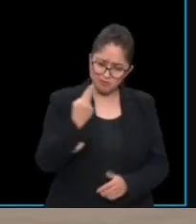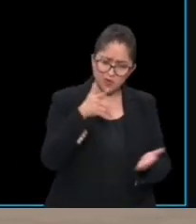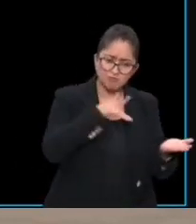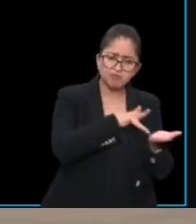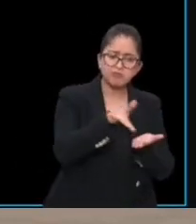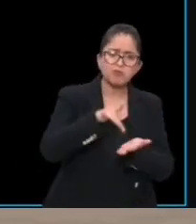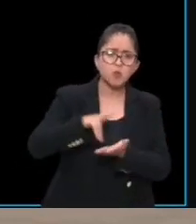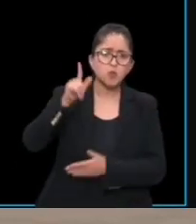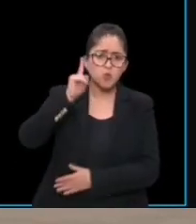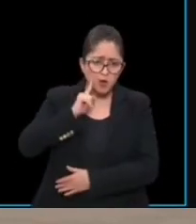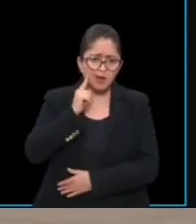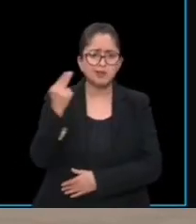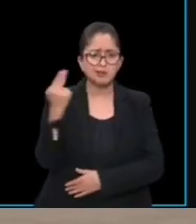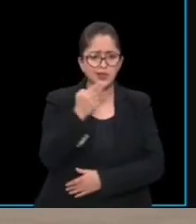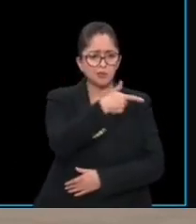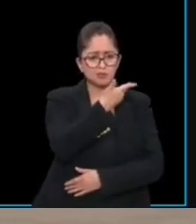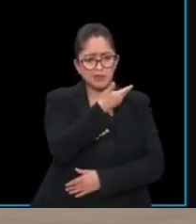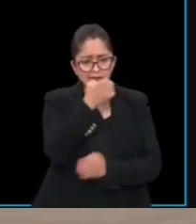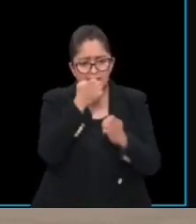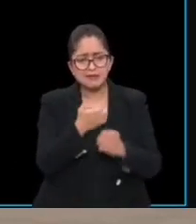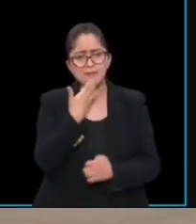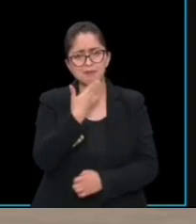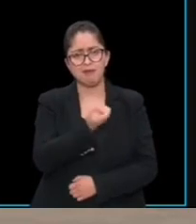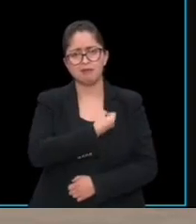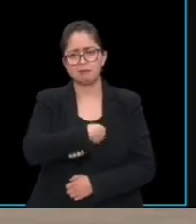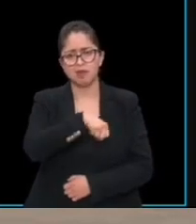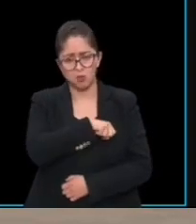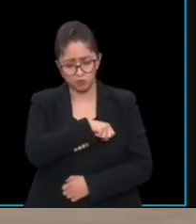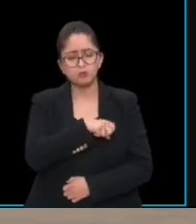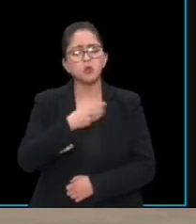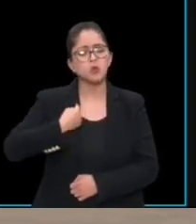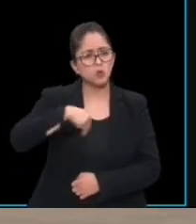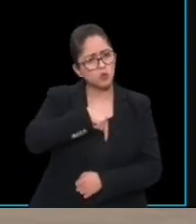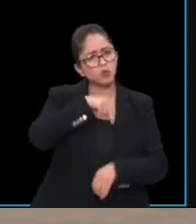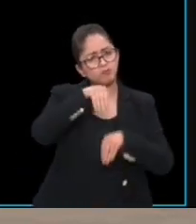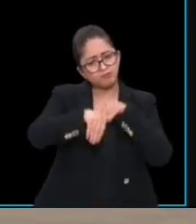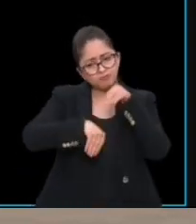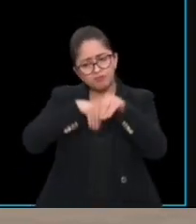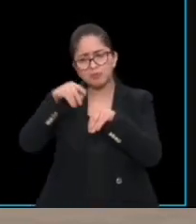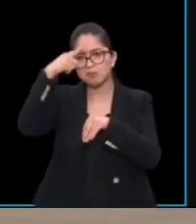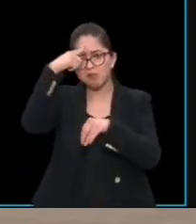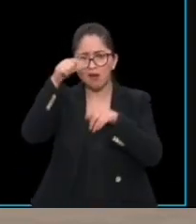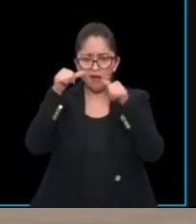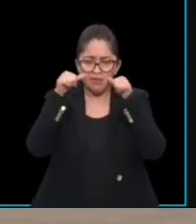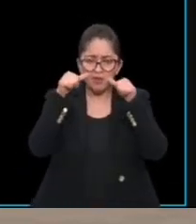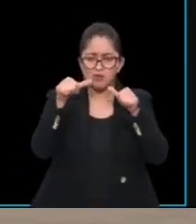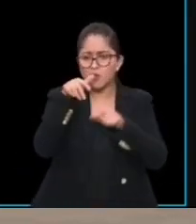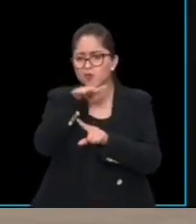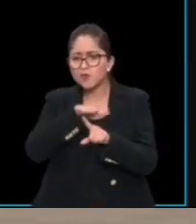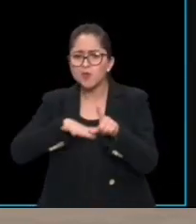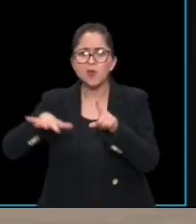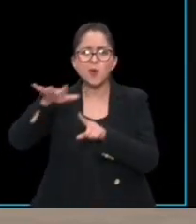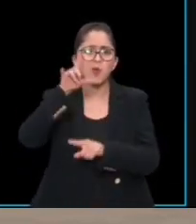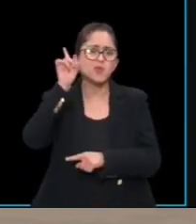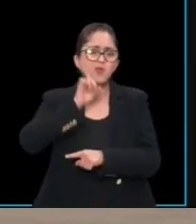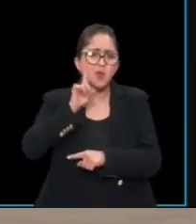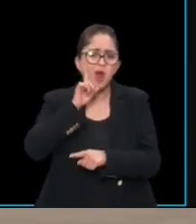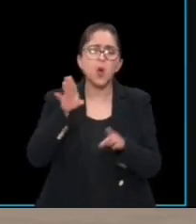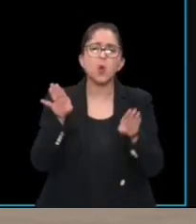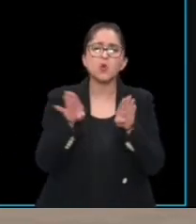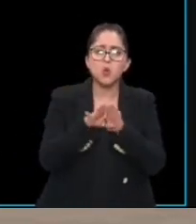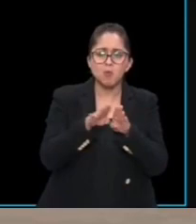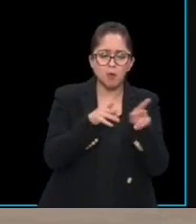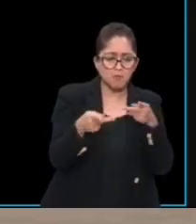es por ello que nosotros nos hemos dedicado a fortalecer la atención integral para la mujer, desde la